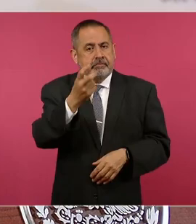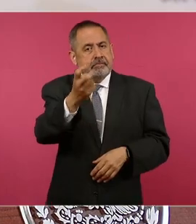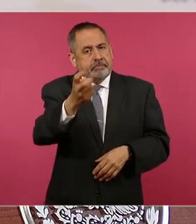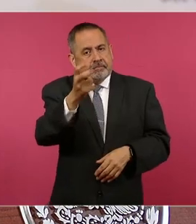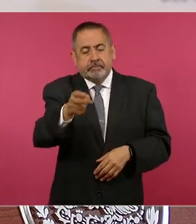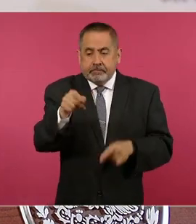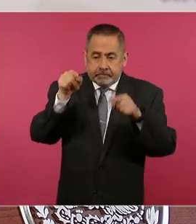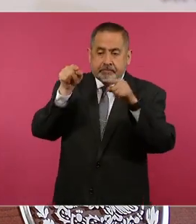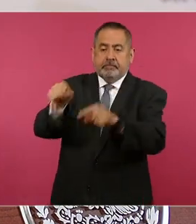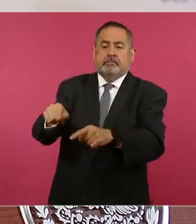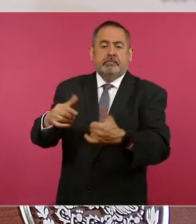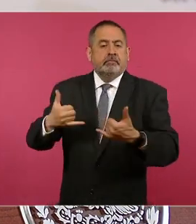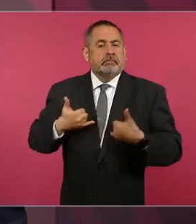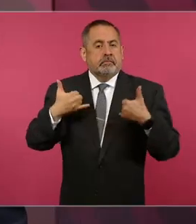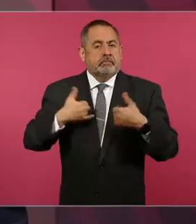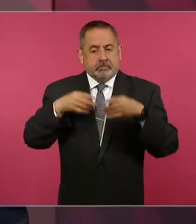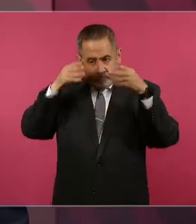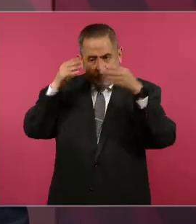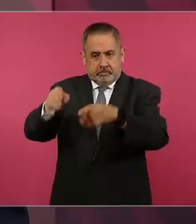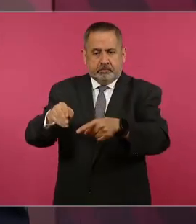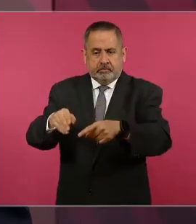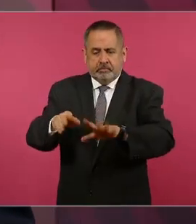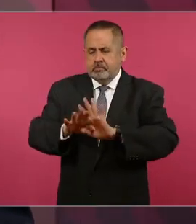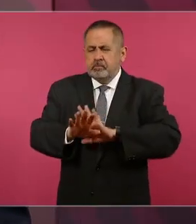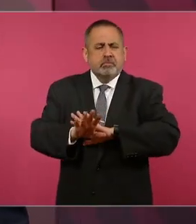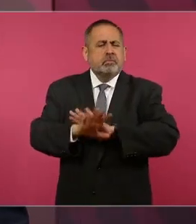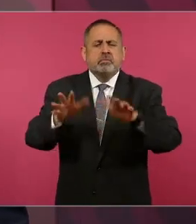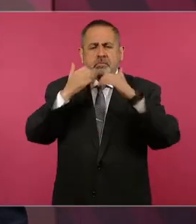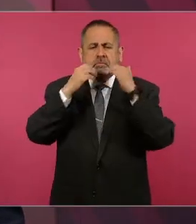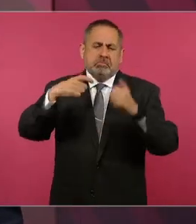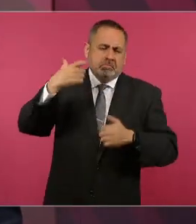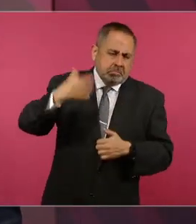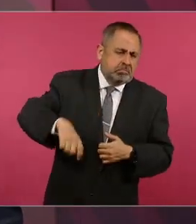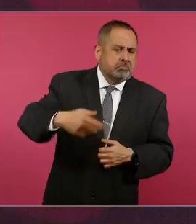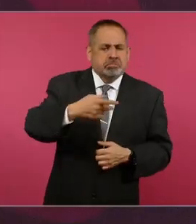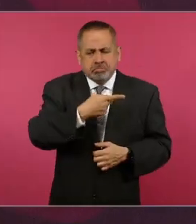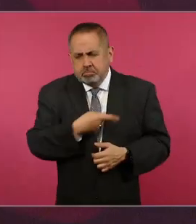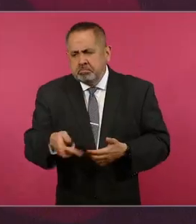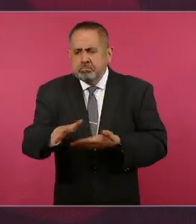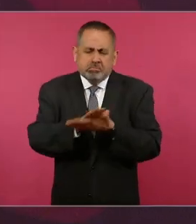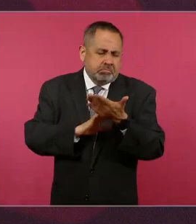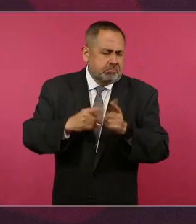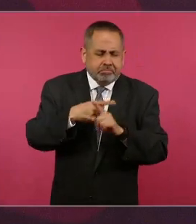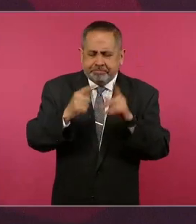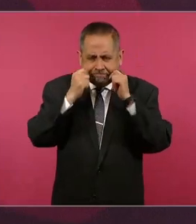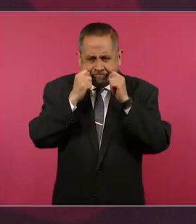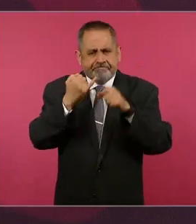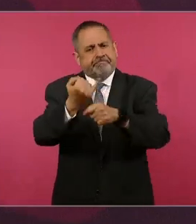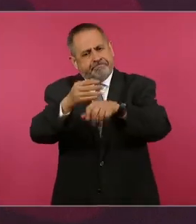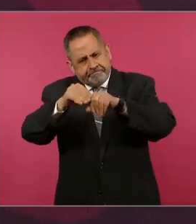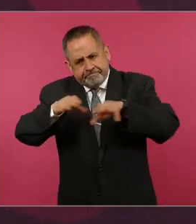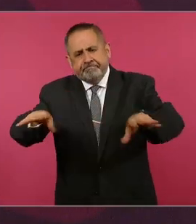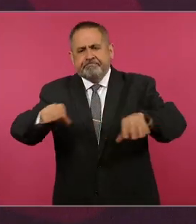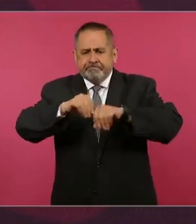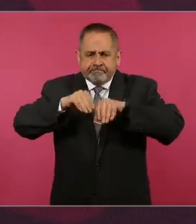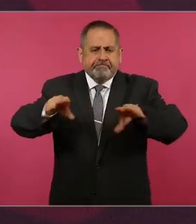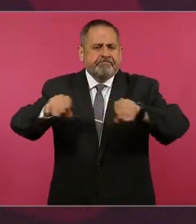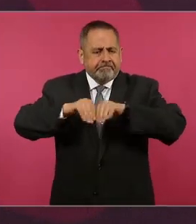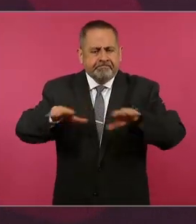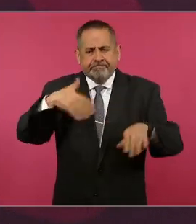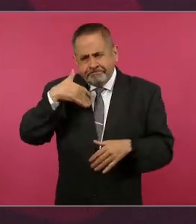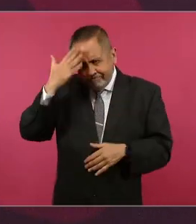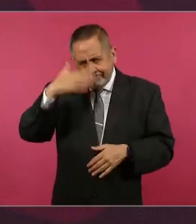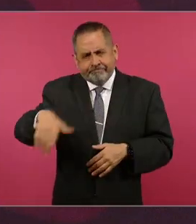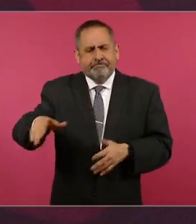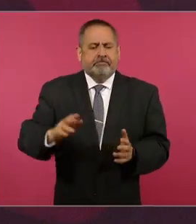de cualquier clase social informar al joven pero